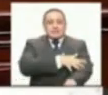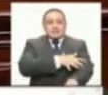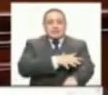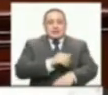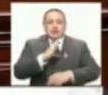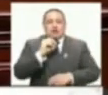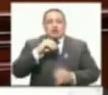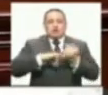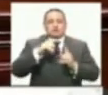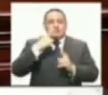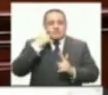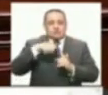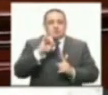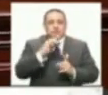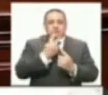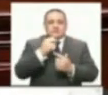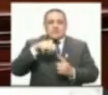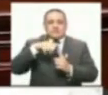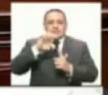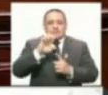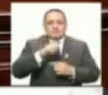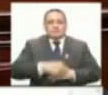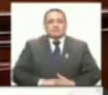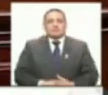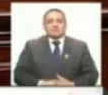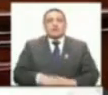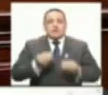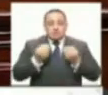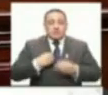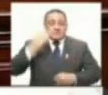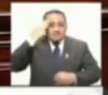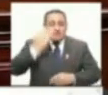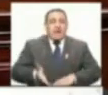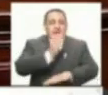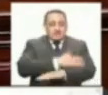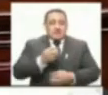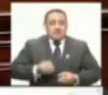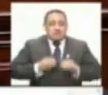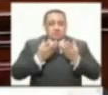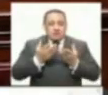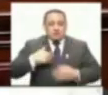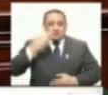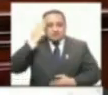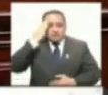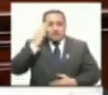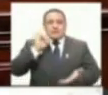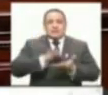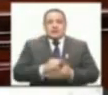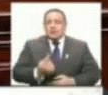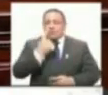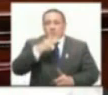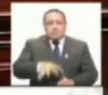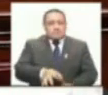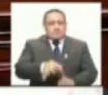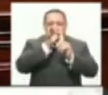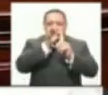Constituyente. Todos saben, porque así lo hemos manifestado muchas veces, que una de nuestras